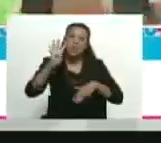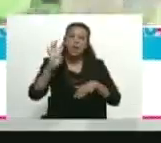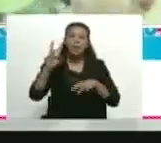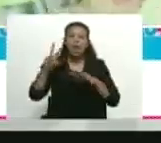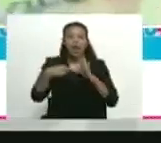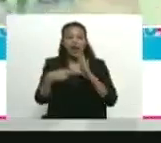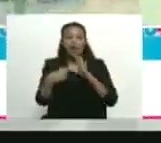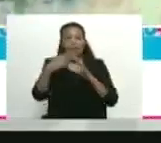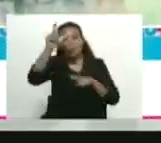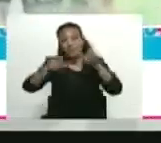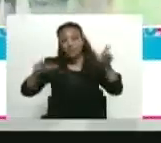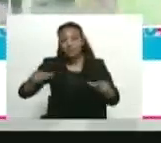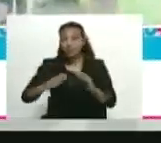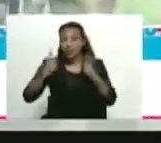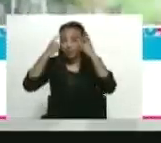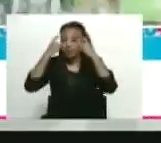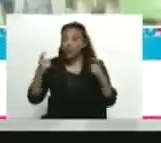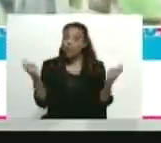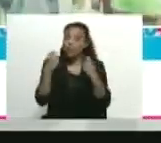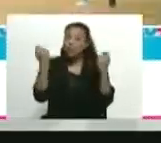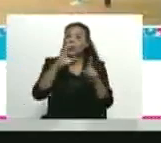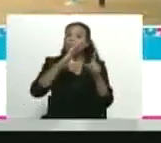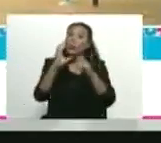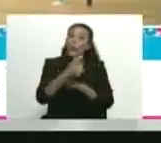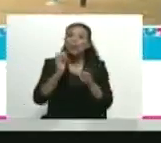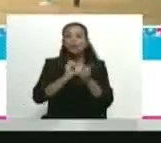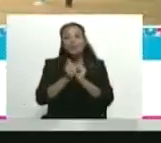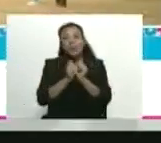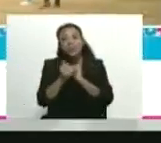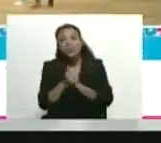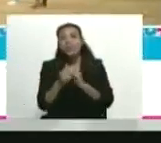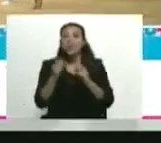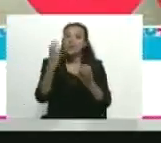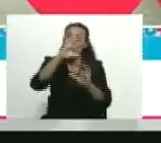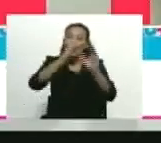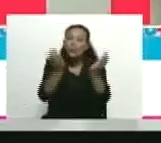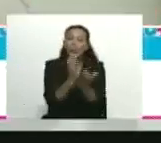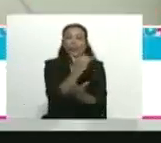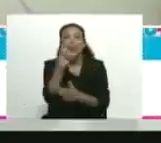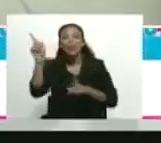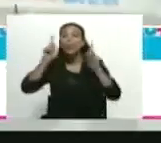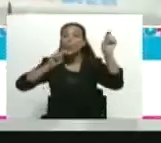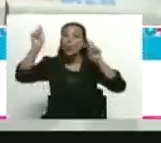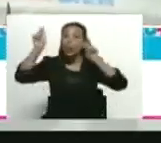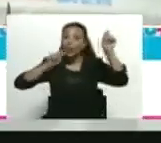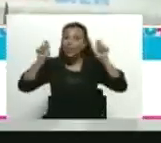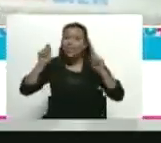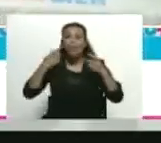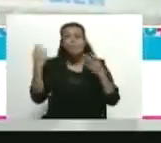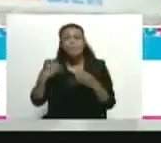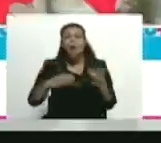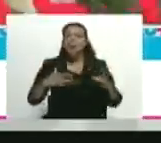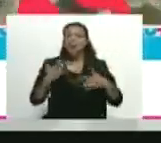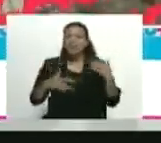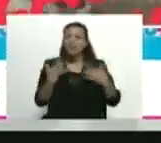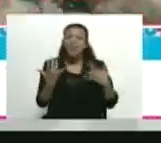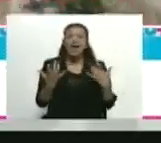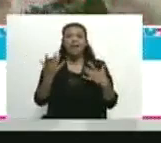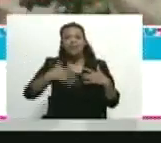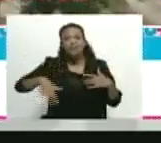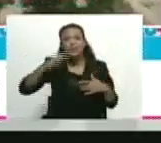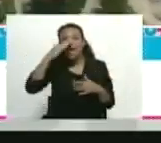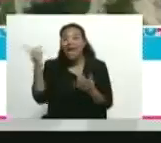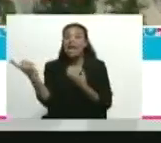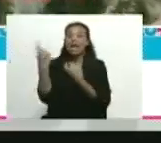recreadores y recreadoras, pero se le suman promotores culturales, deportivos, ecológicos, turísticos, una gran dinámica nacional, a lo que también